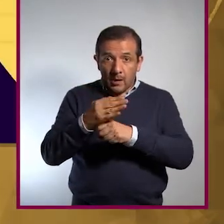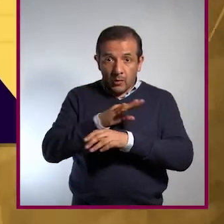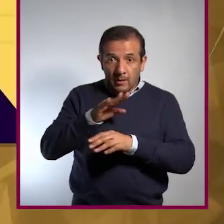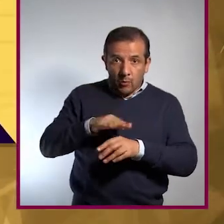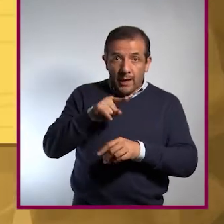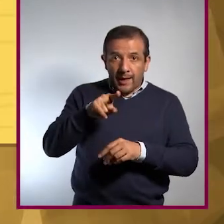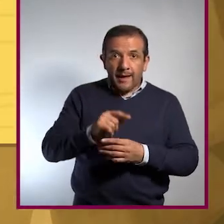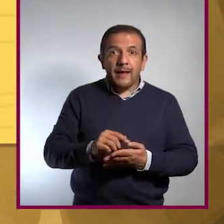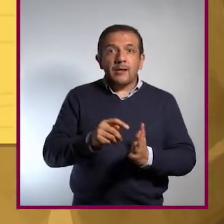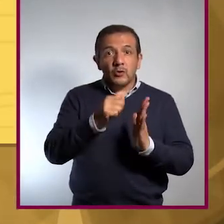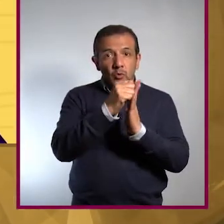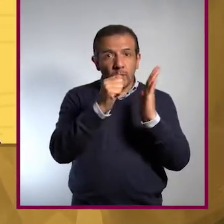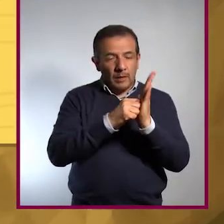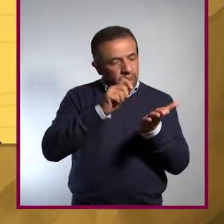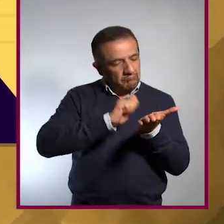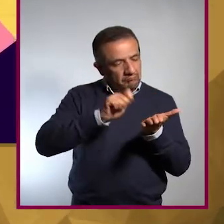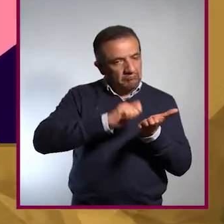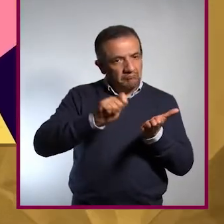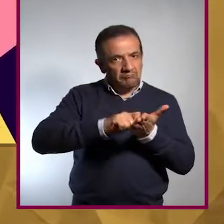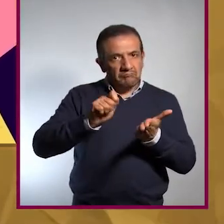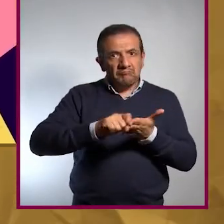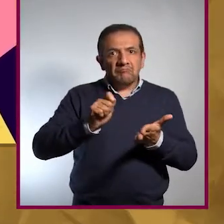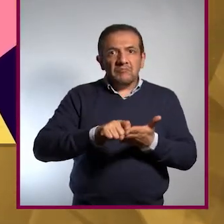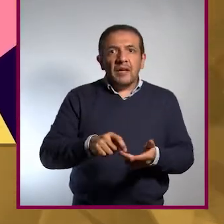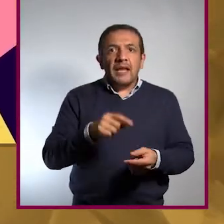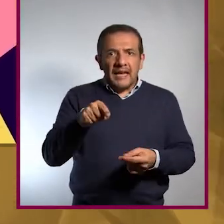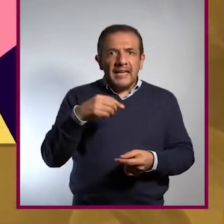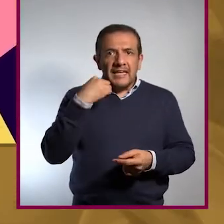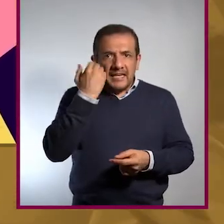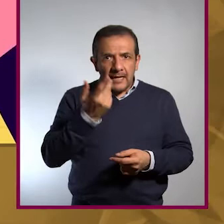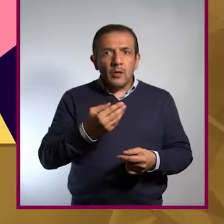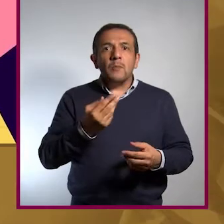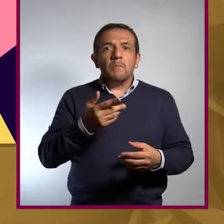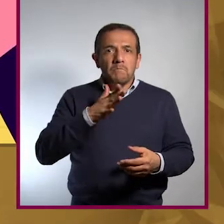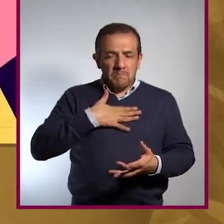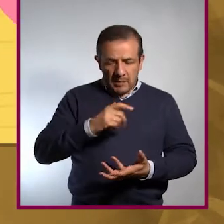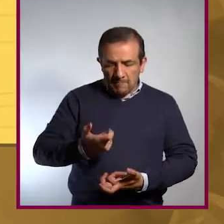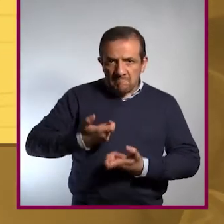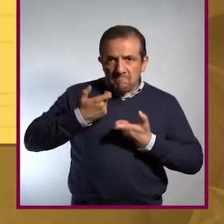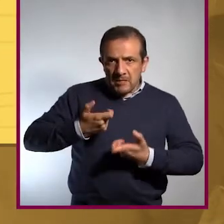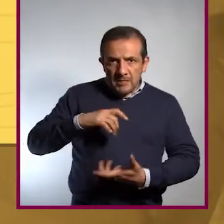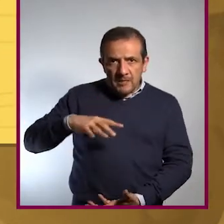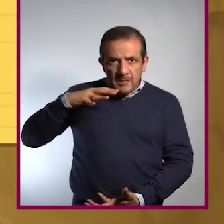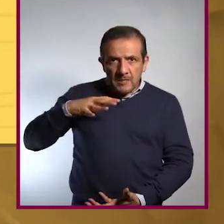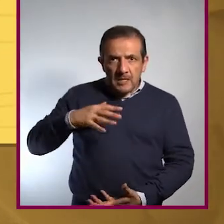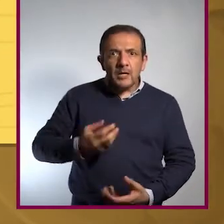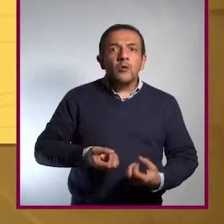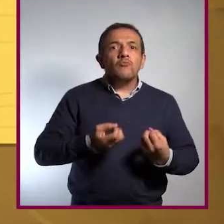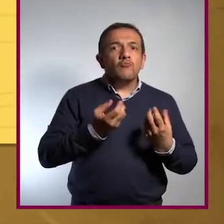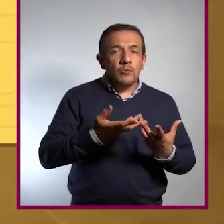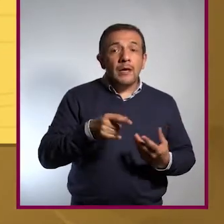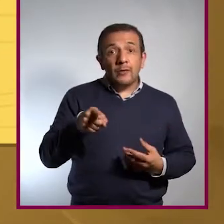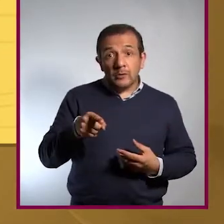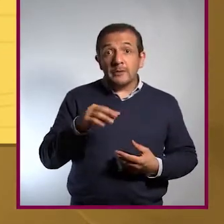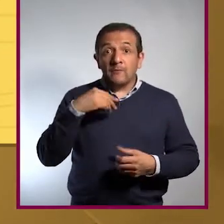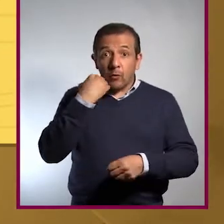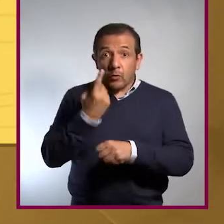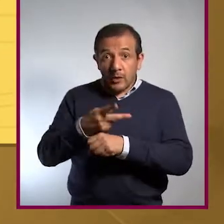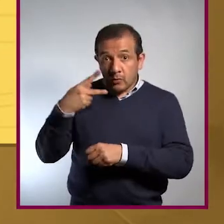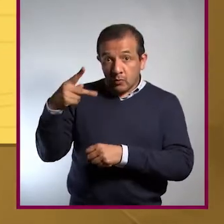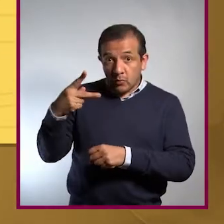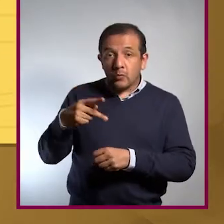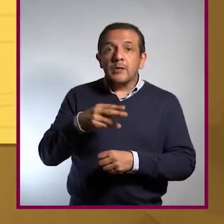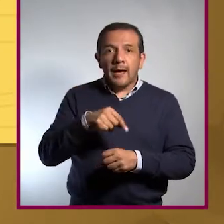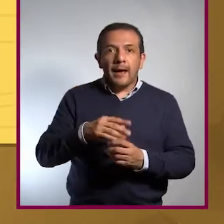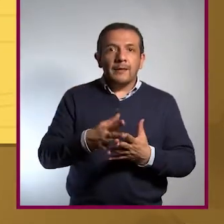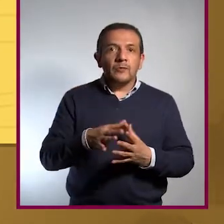de su muerte, estipuló en su testamento cómo quería que se usara su dinero. Siguiendo su voluntad, se creó un